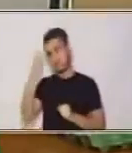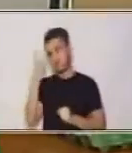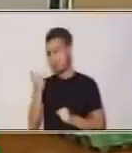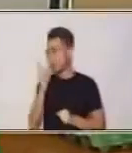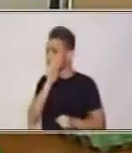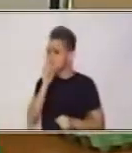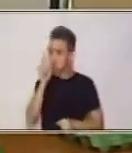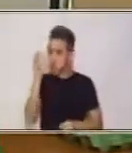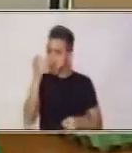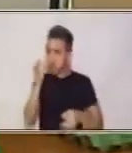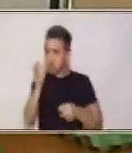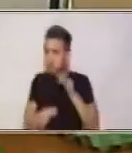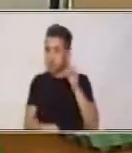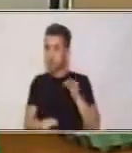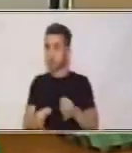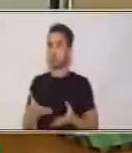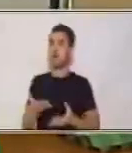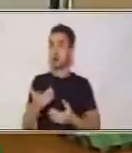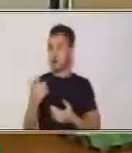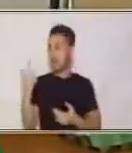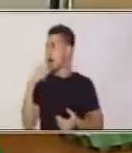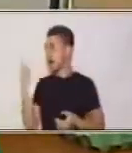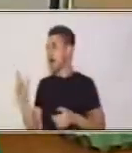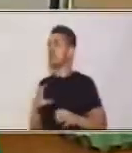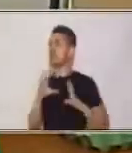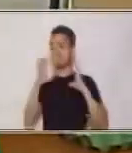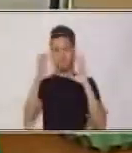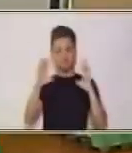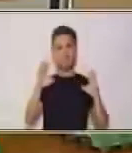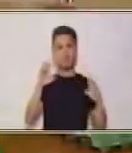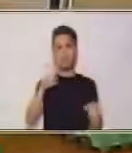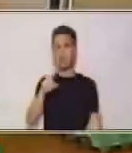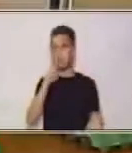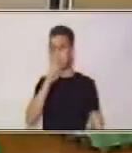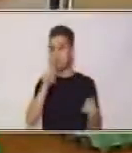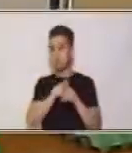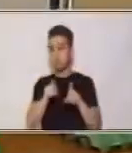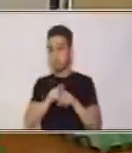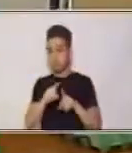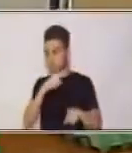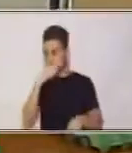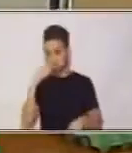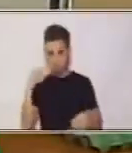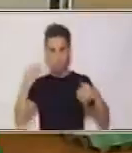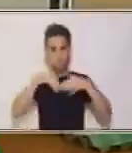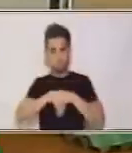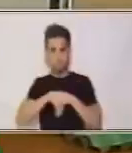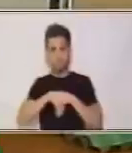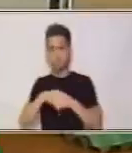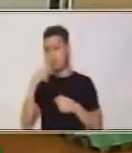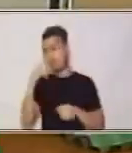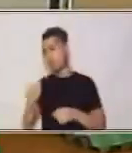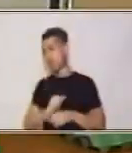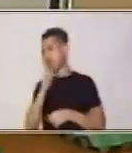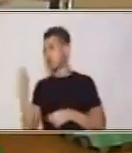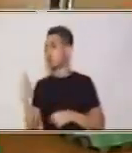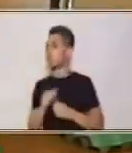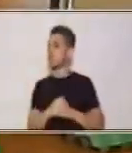Pues el monstruo de colores también tenía el color rojo. Vamos a ver qué otro color tenía.